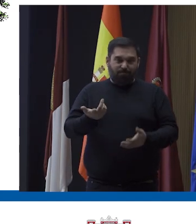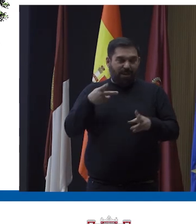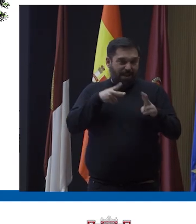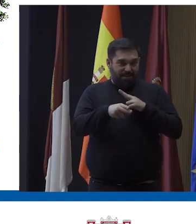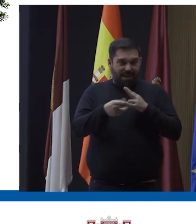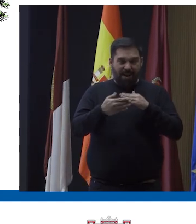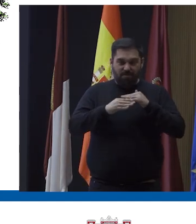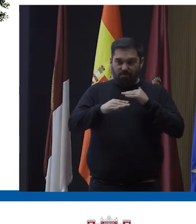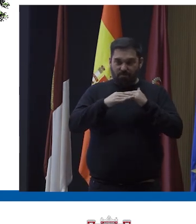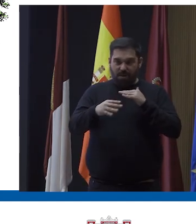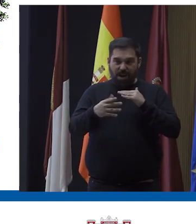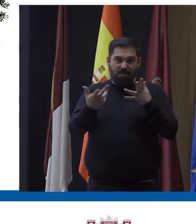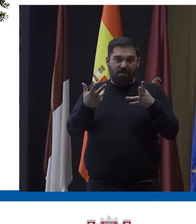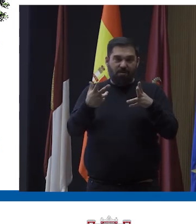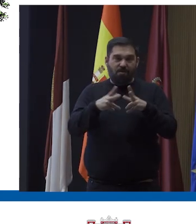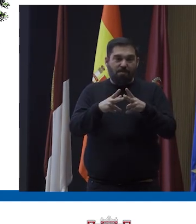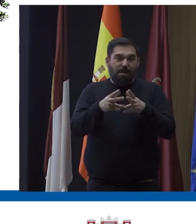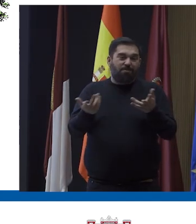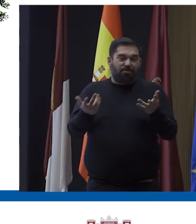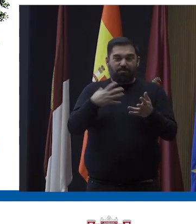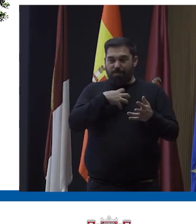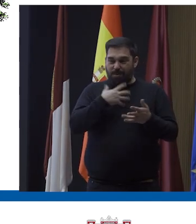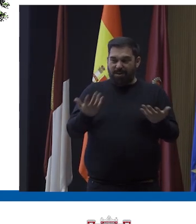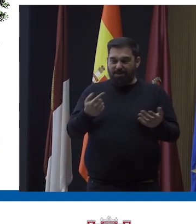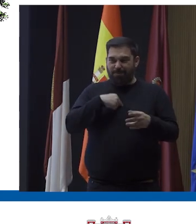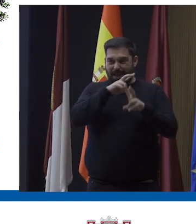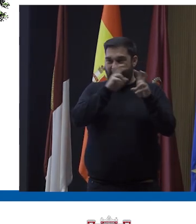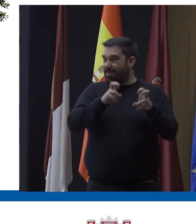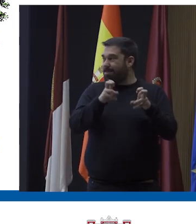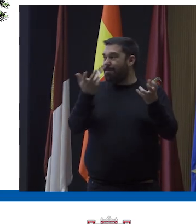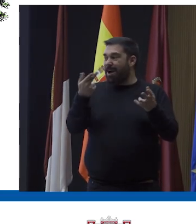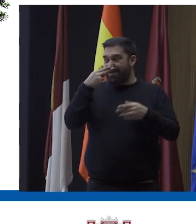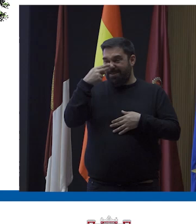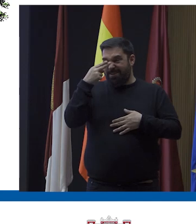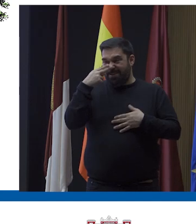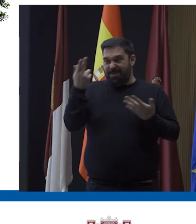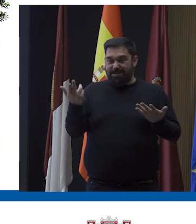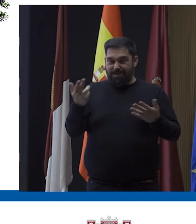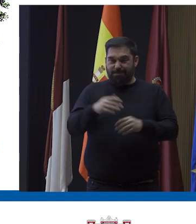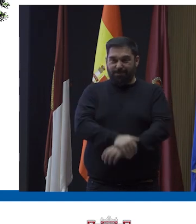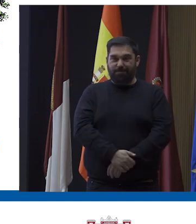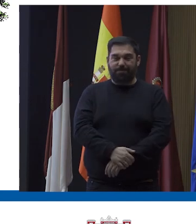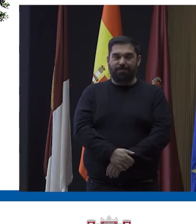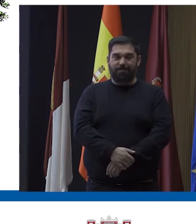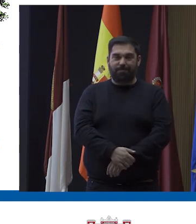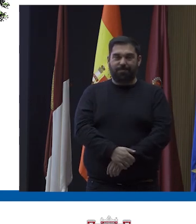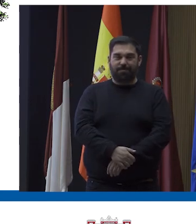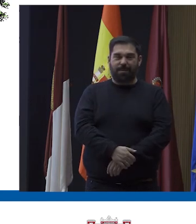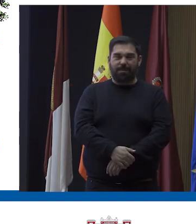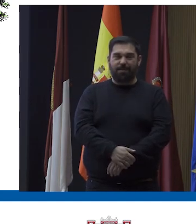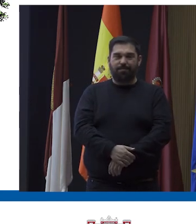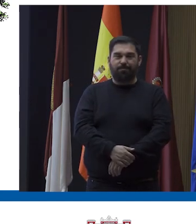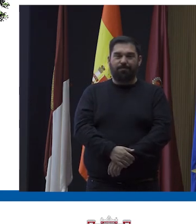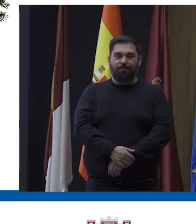Eso es un temazo. Sí. Eso da para hablar mucho tiempo. Realmente interesante, de verdad, sí. A ver, por ahí, ¿no?